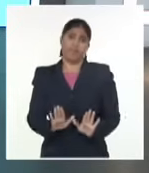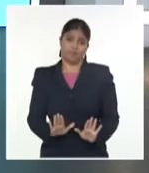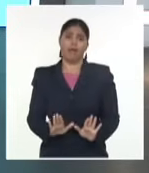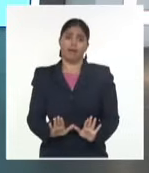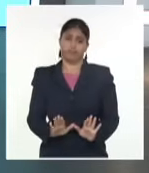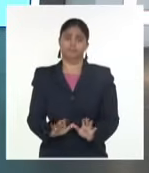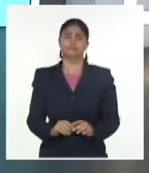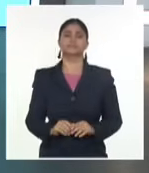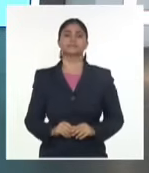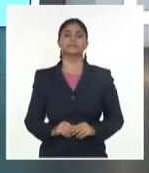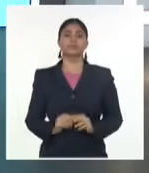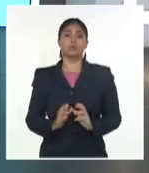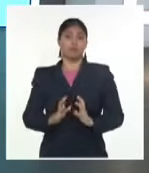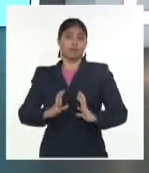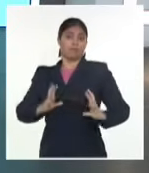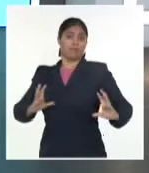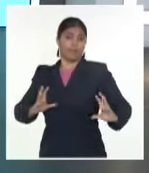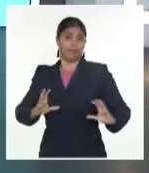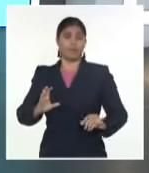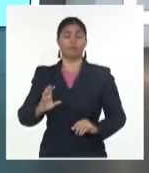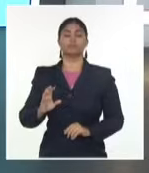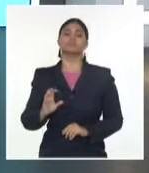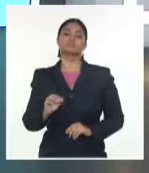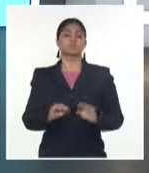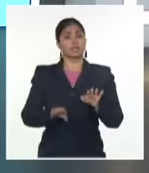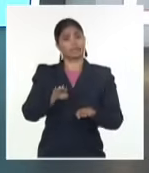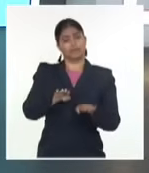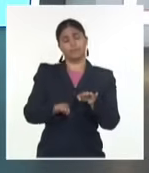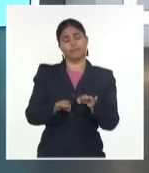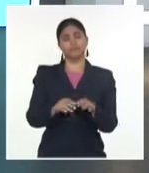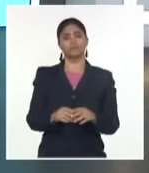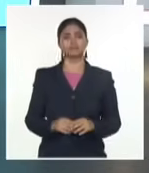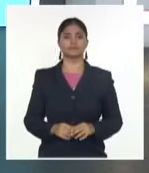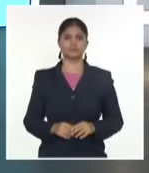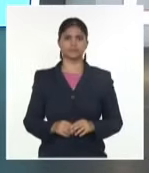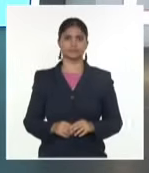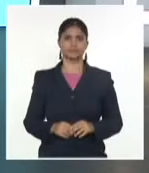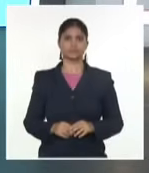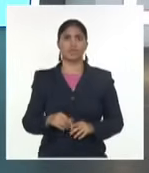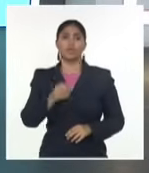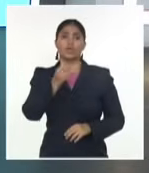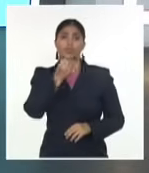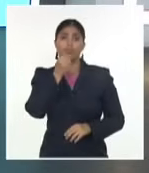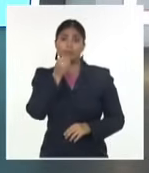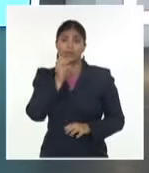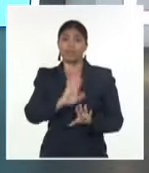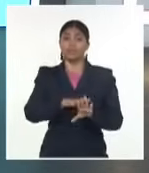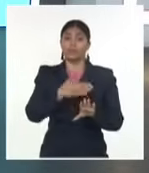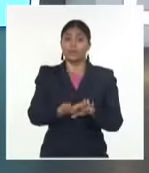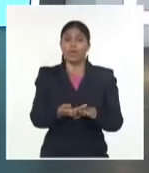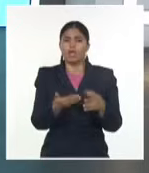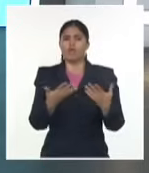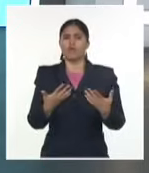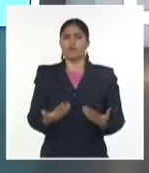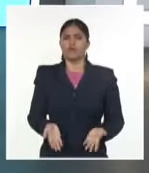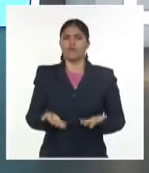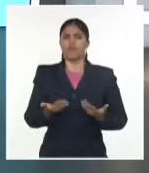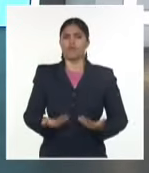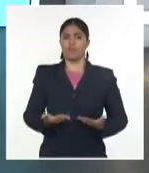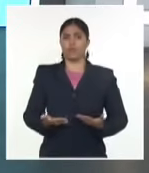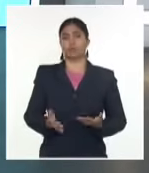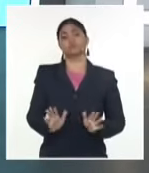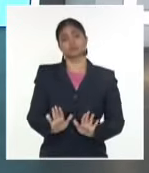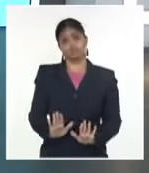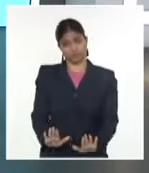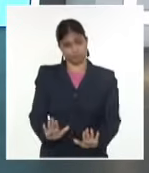intensidad de este sistema, aunque hay un consenso en que pudiera incluso perder algo en intensidad, ya que las condiciones en esta área pudieran no ser tan favorables como las que